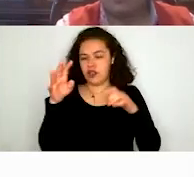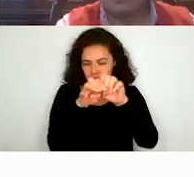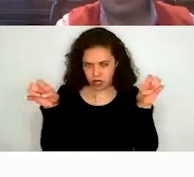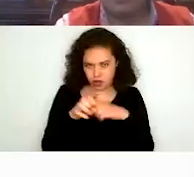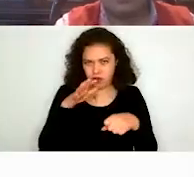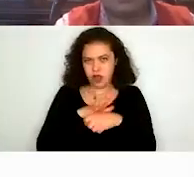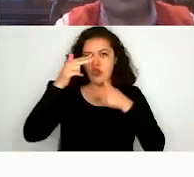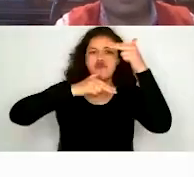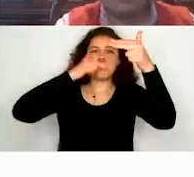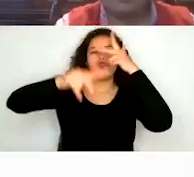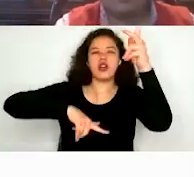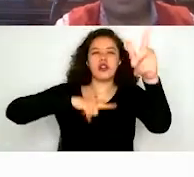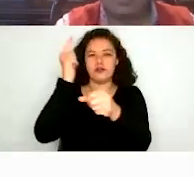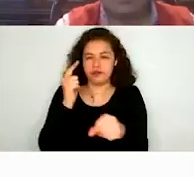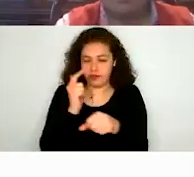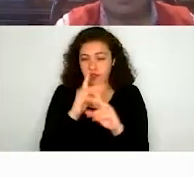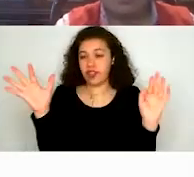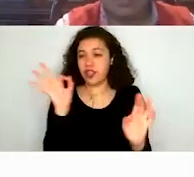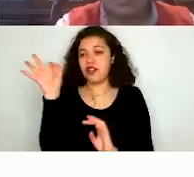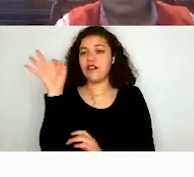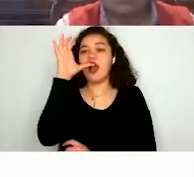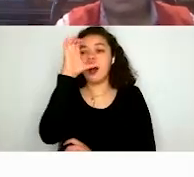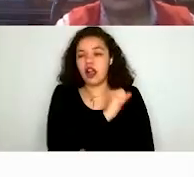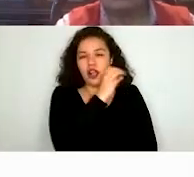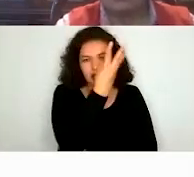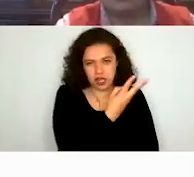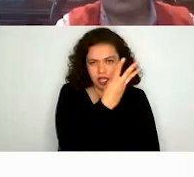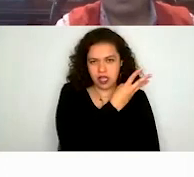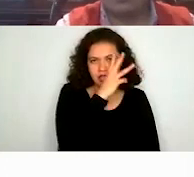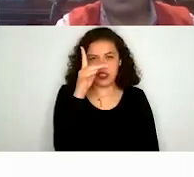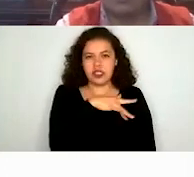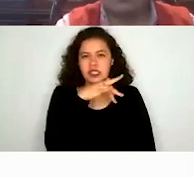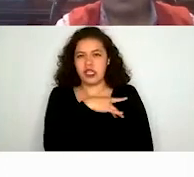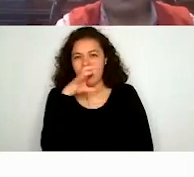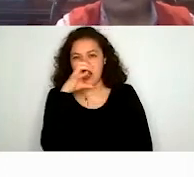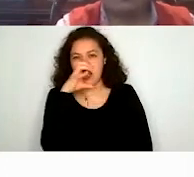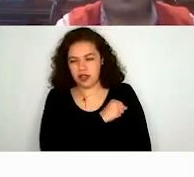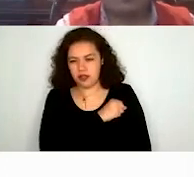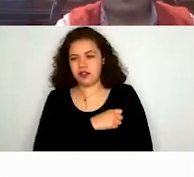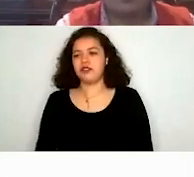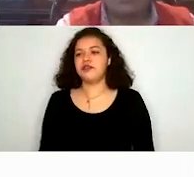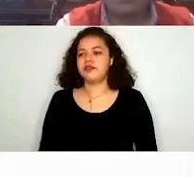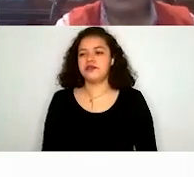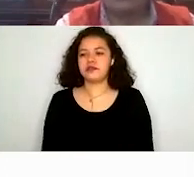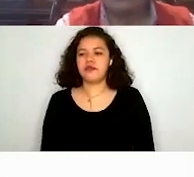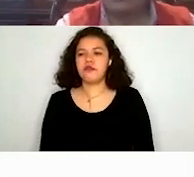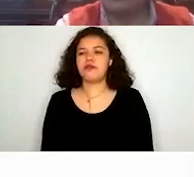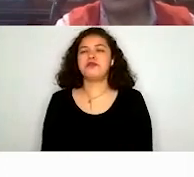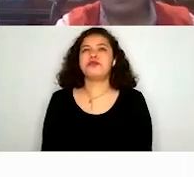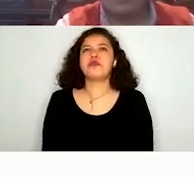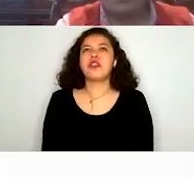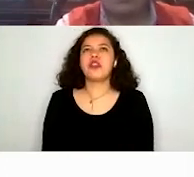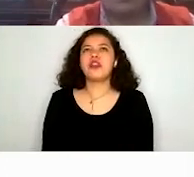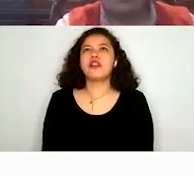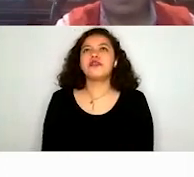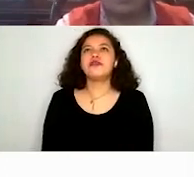humo. Si fueran sensores de calor, ponemos 3 sensores de calor, los detectores de calor. Si fuera un sistema